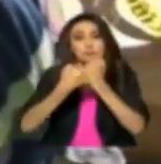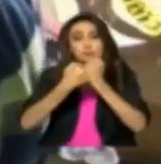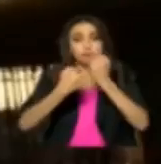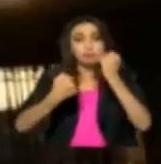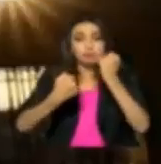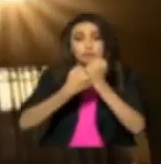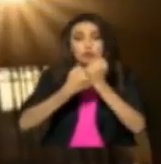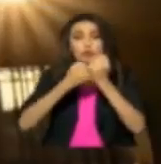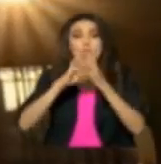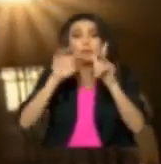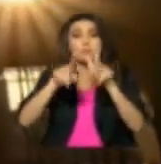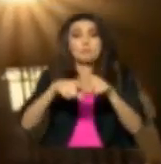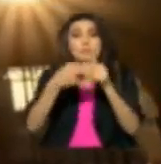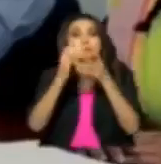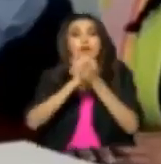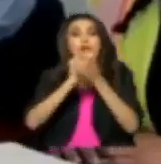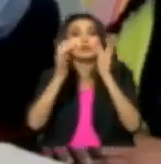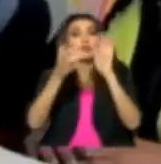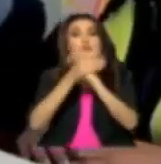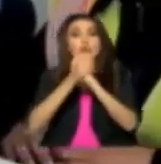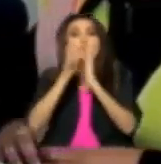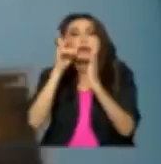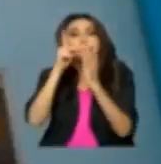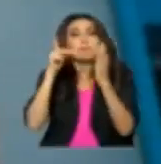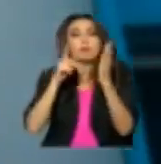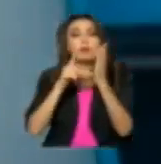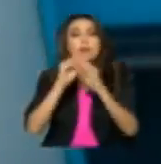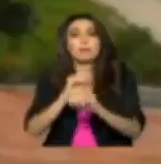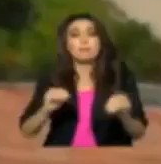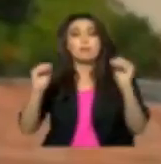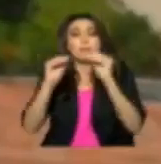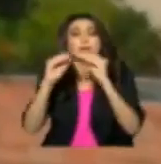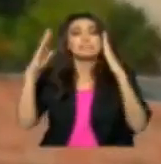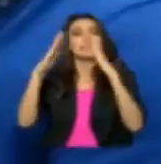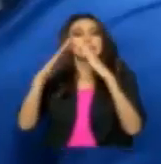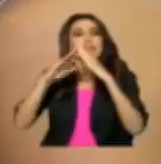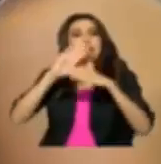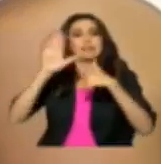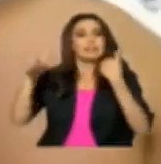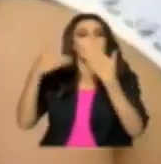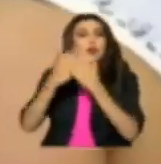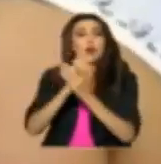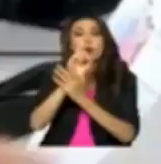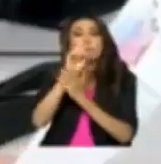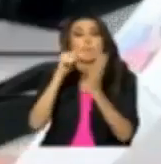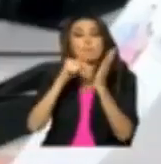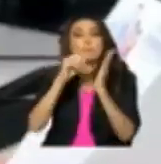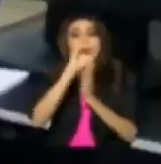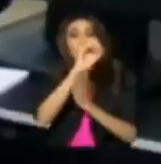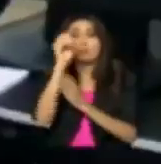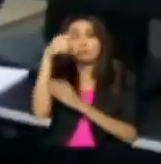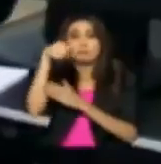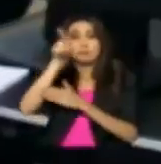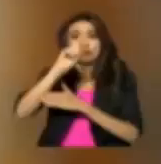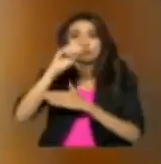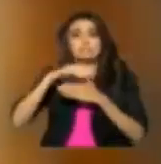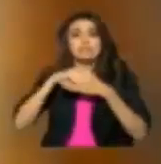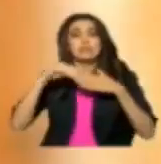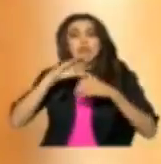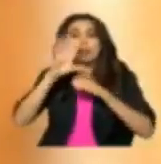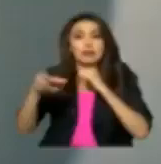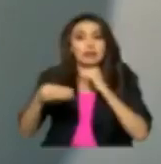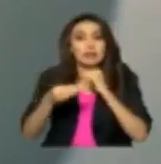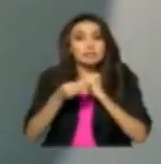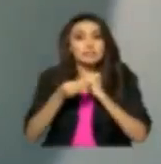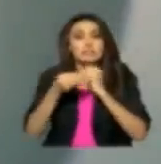partir del mes de noviembre, ampliaremos nuestro programa Casa para Todos, añadiendo 1.000 millones de dólares en créditos hipotecarios a una tasa